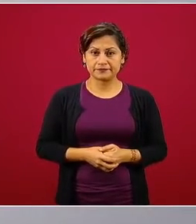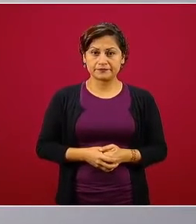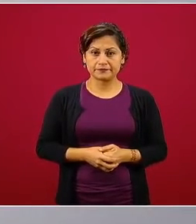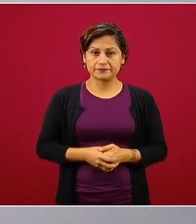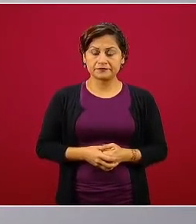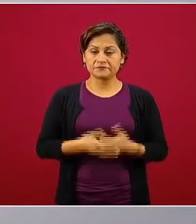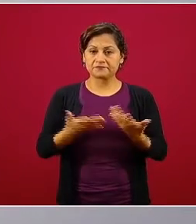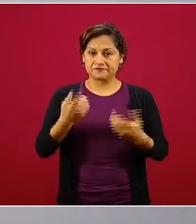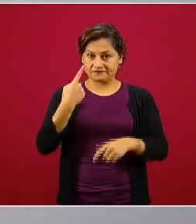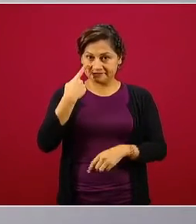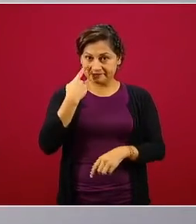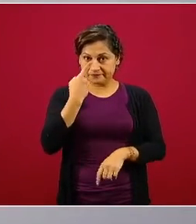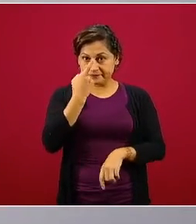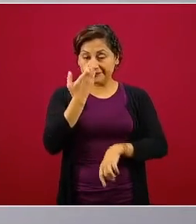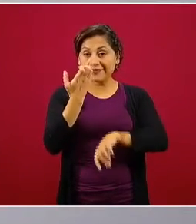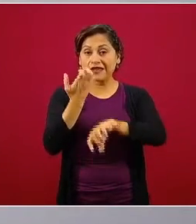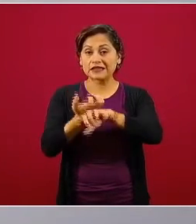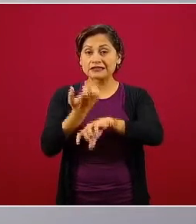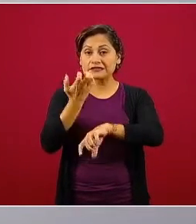En Estados Unidos,